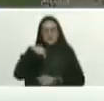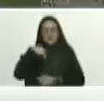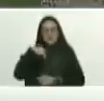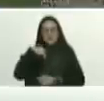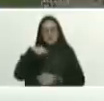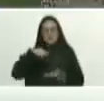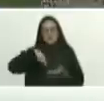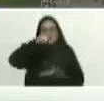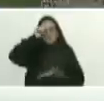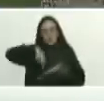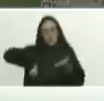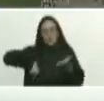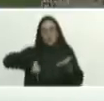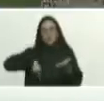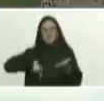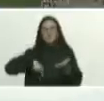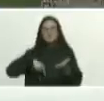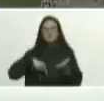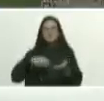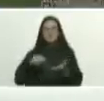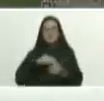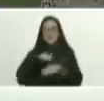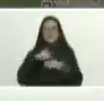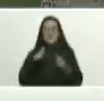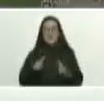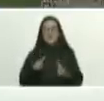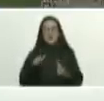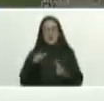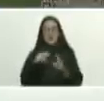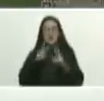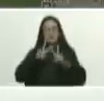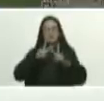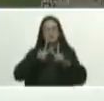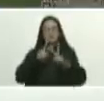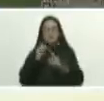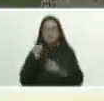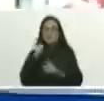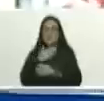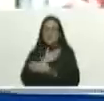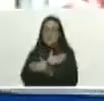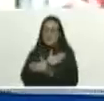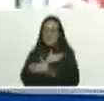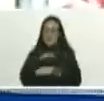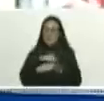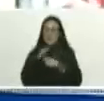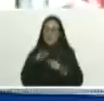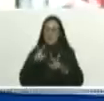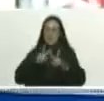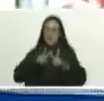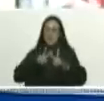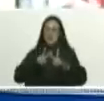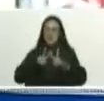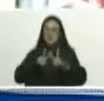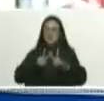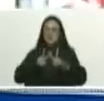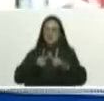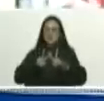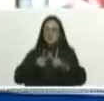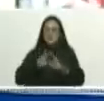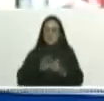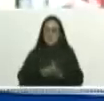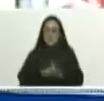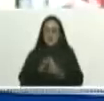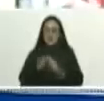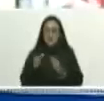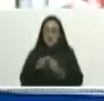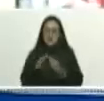de cuenta que me ha presentado el ministro Ildemaro Villarroel. Quiero felicitar al ministro de Vivienda, Ildemaro Villarroel, a